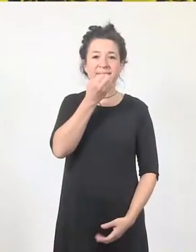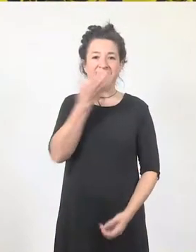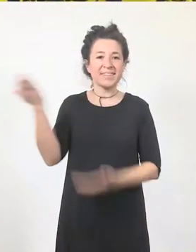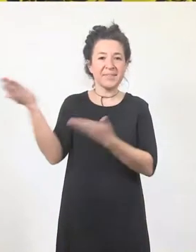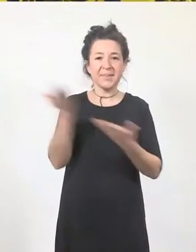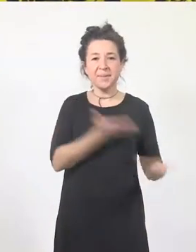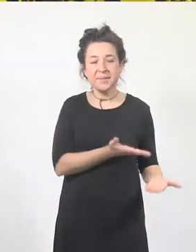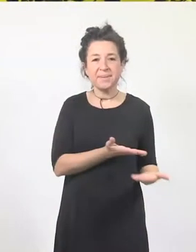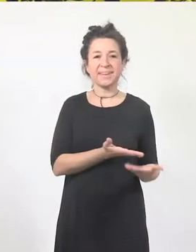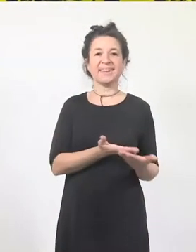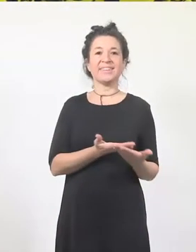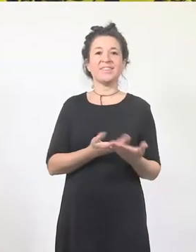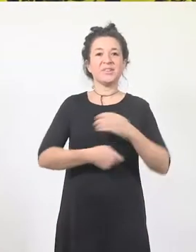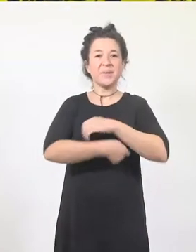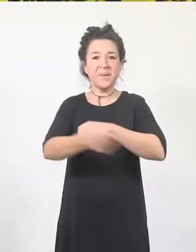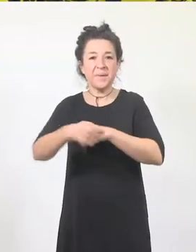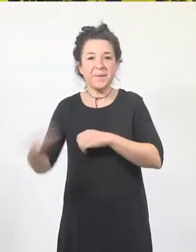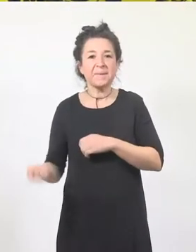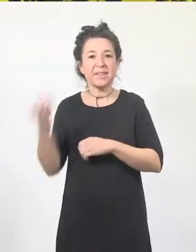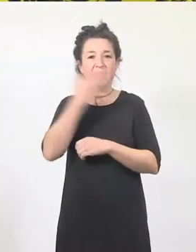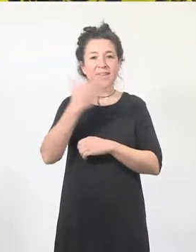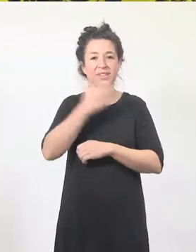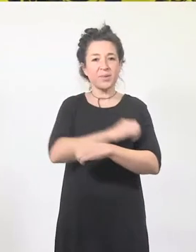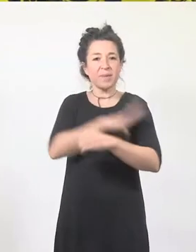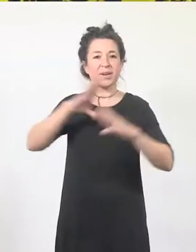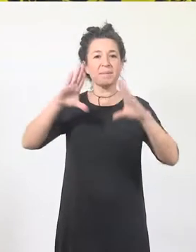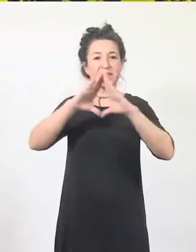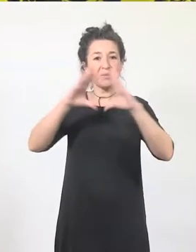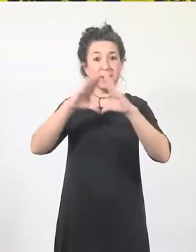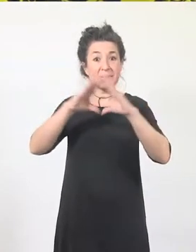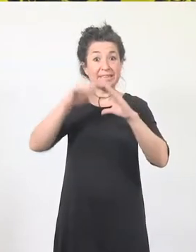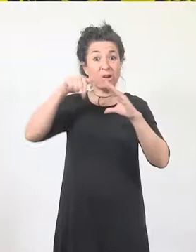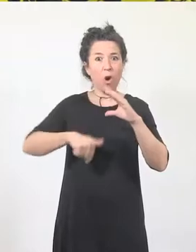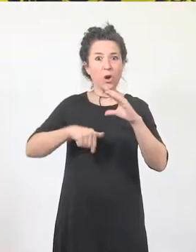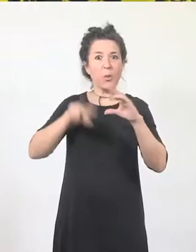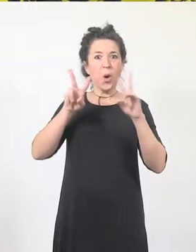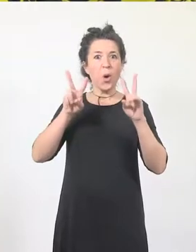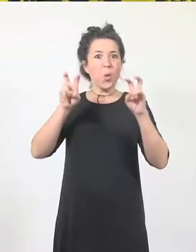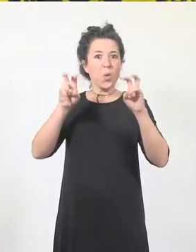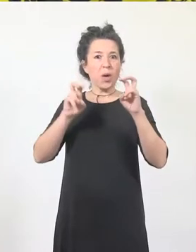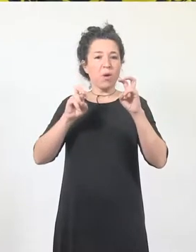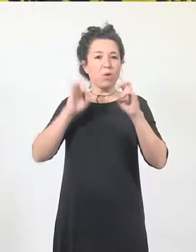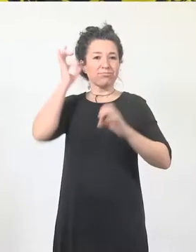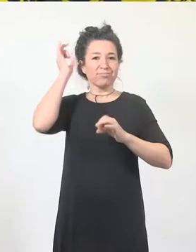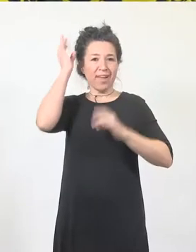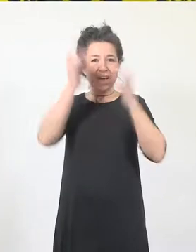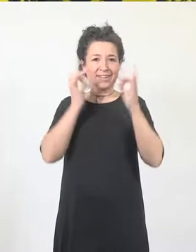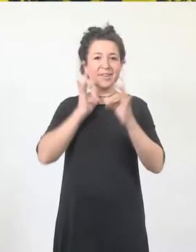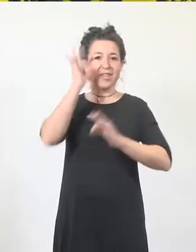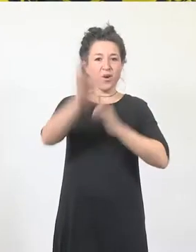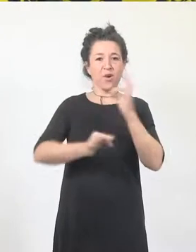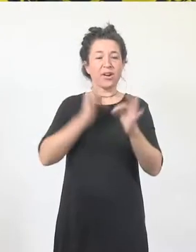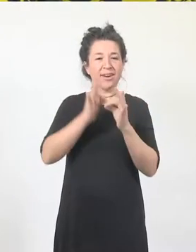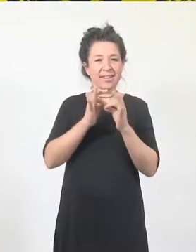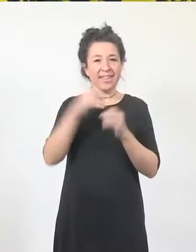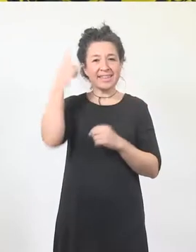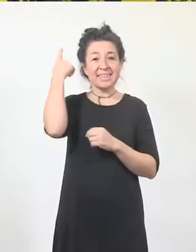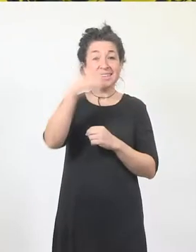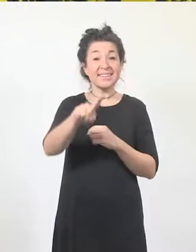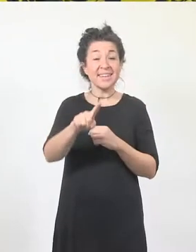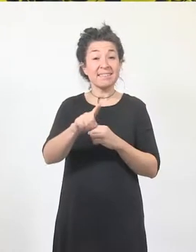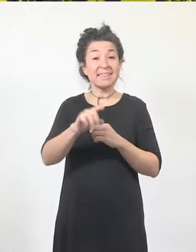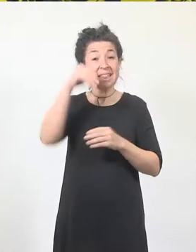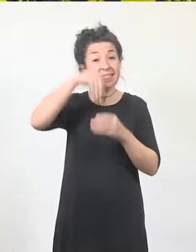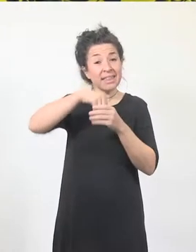Arratsaldeon eta ongi etorri Gasteizko Jabekuntza Feministarako Eskolak antolaturiko ekimen berri honetara. Jakinen duzuenez, herri